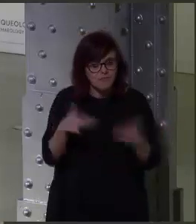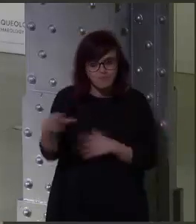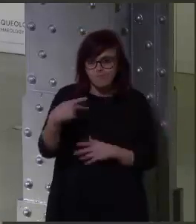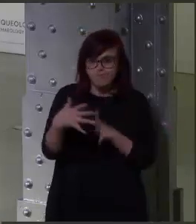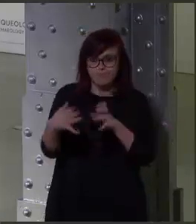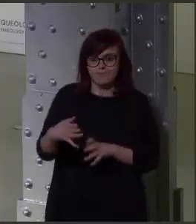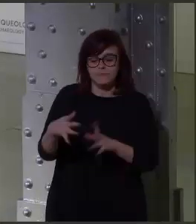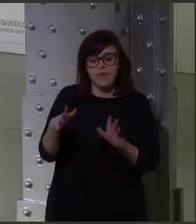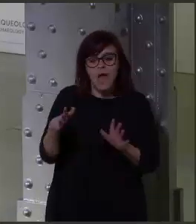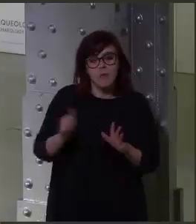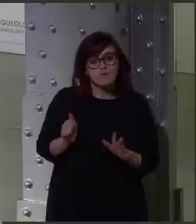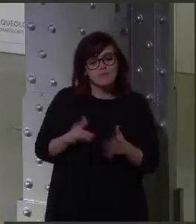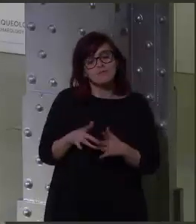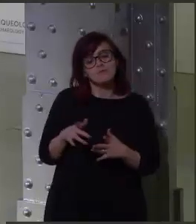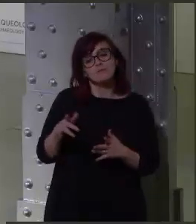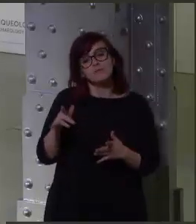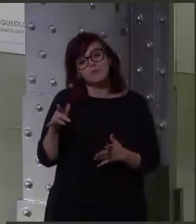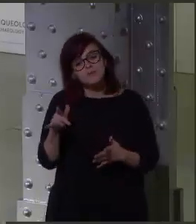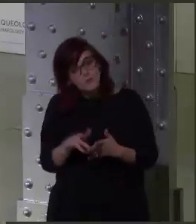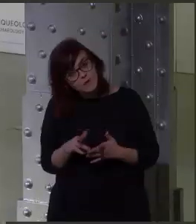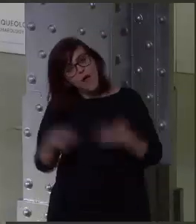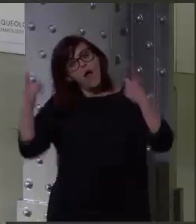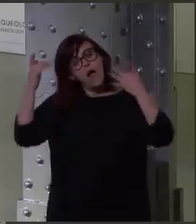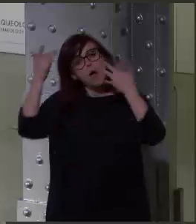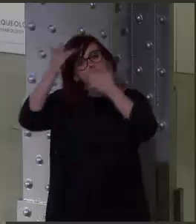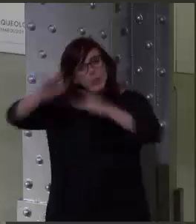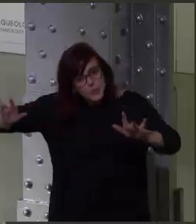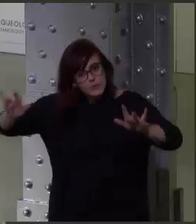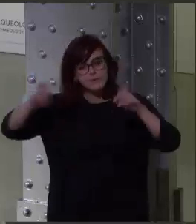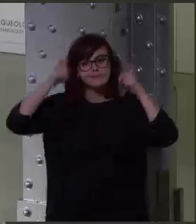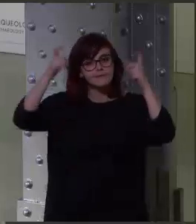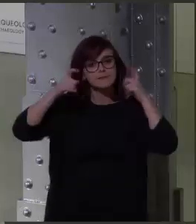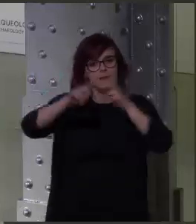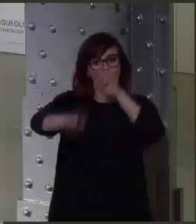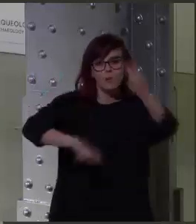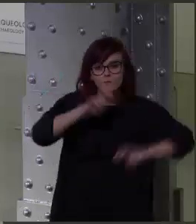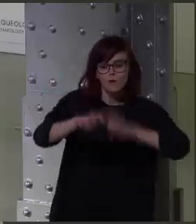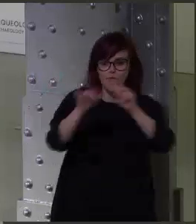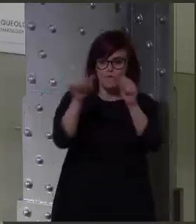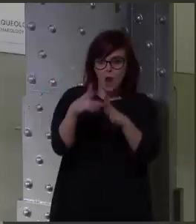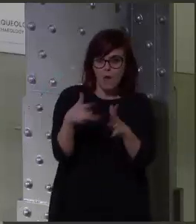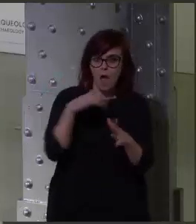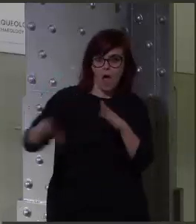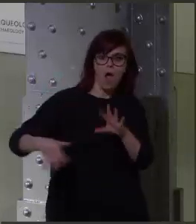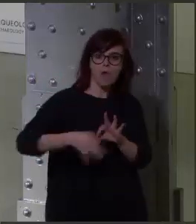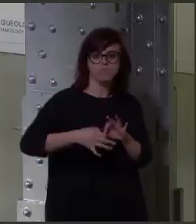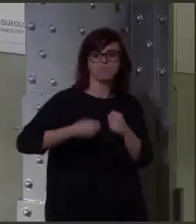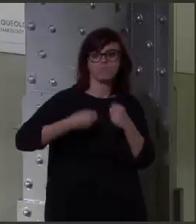un buen momento pues para inculcarle y buscar esos aliados,